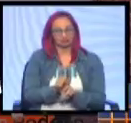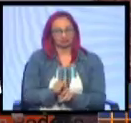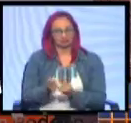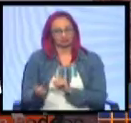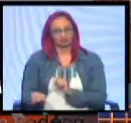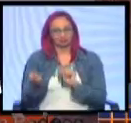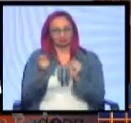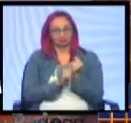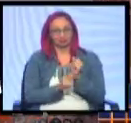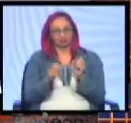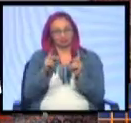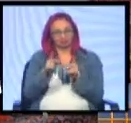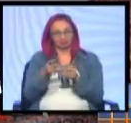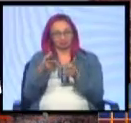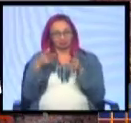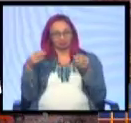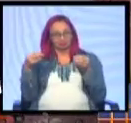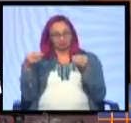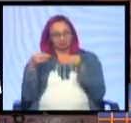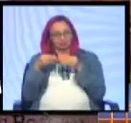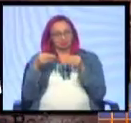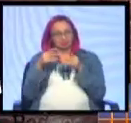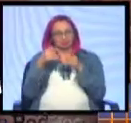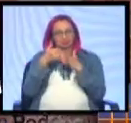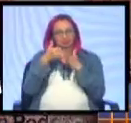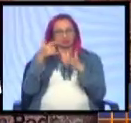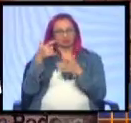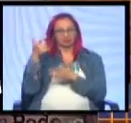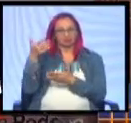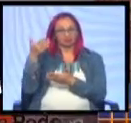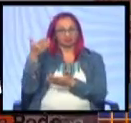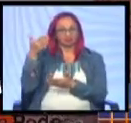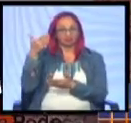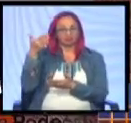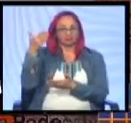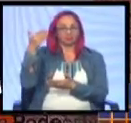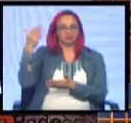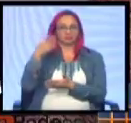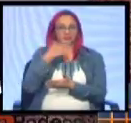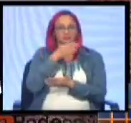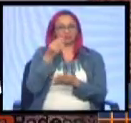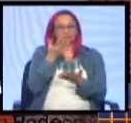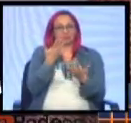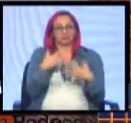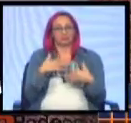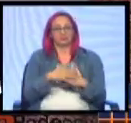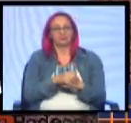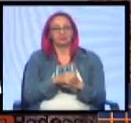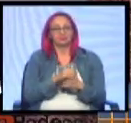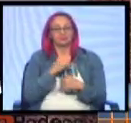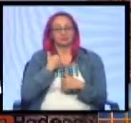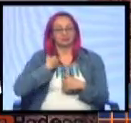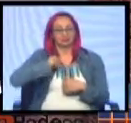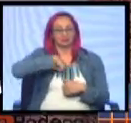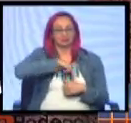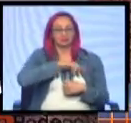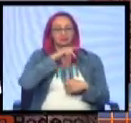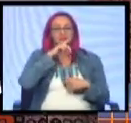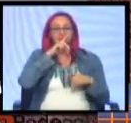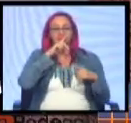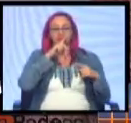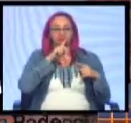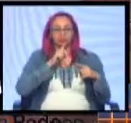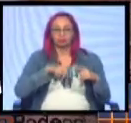al revés. La gente quiere cada día que los premios sean más altos y que nosotros no